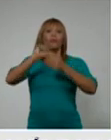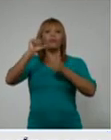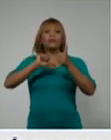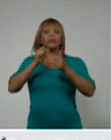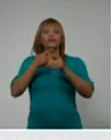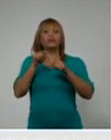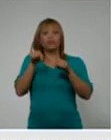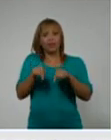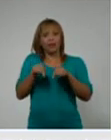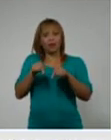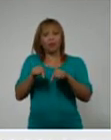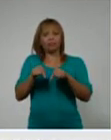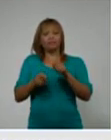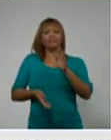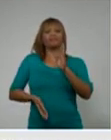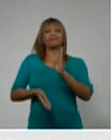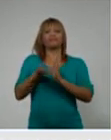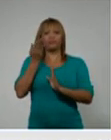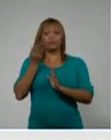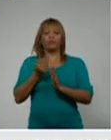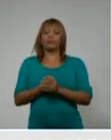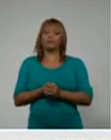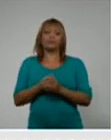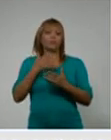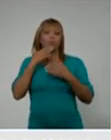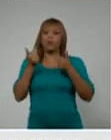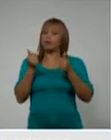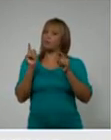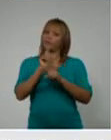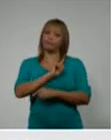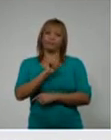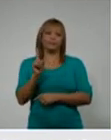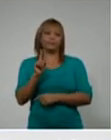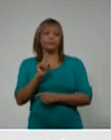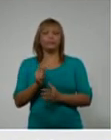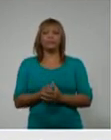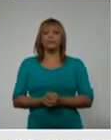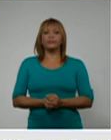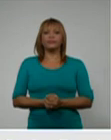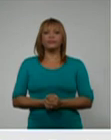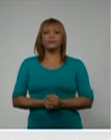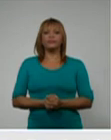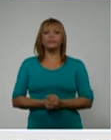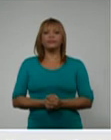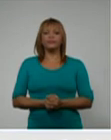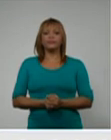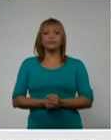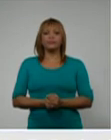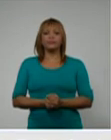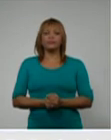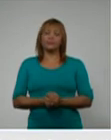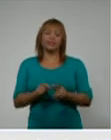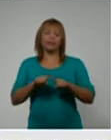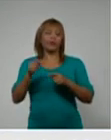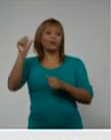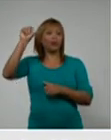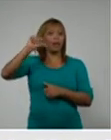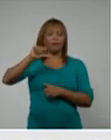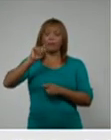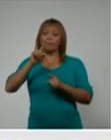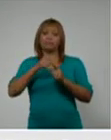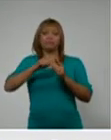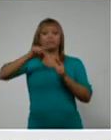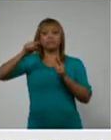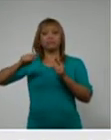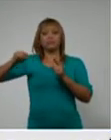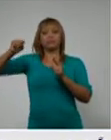hoy no es favorable para este descenso. Llamo la atención